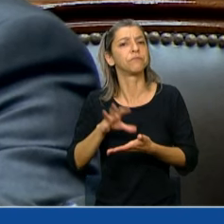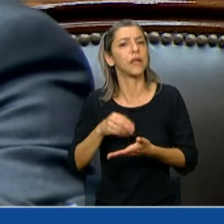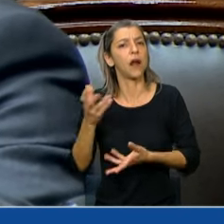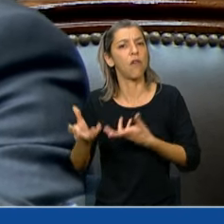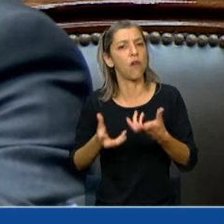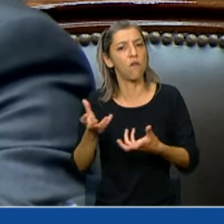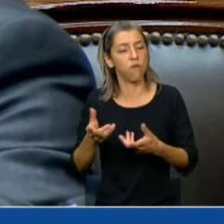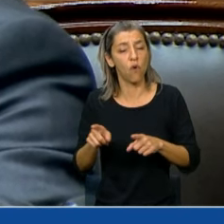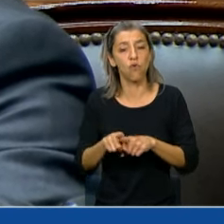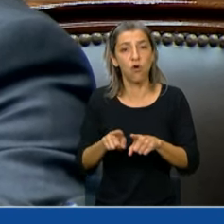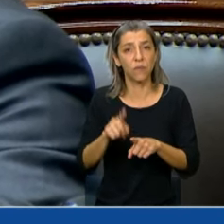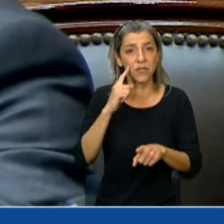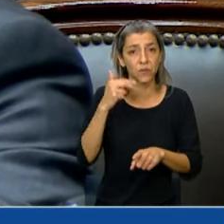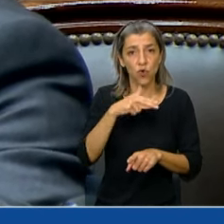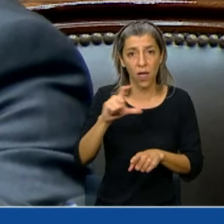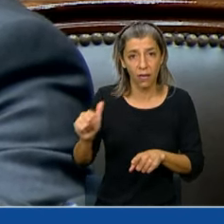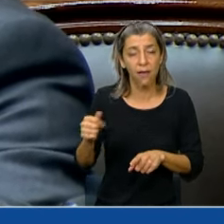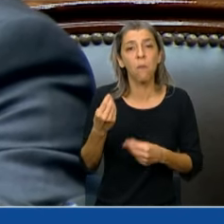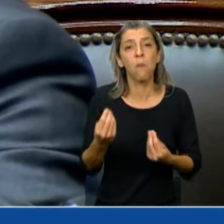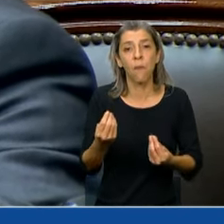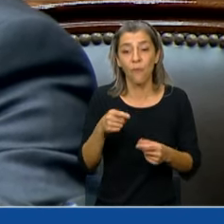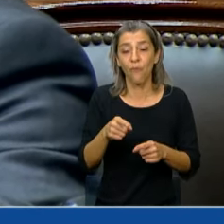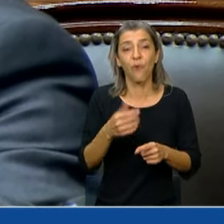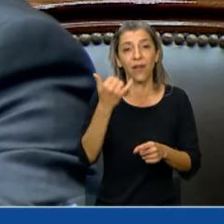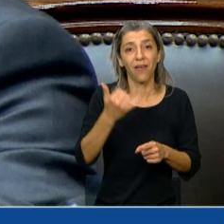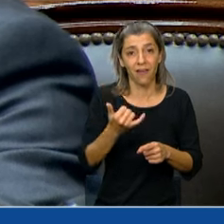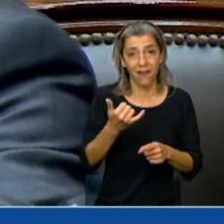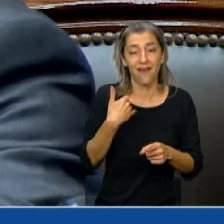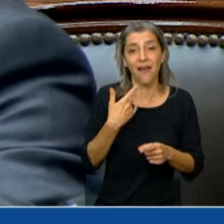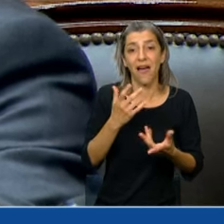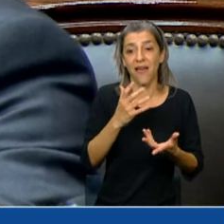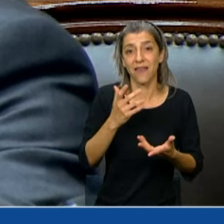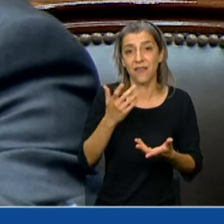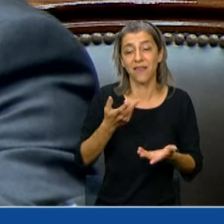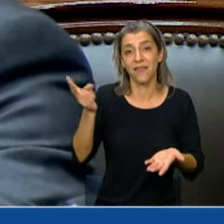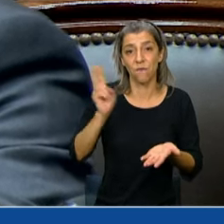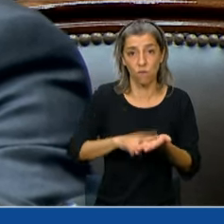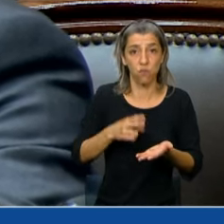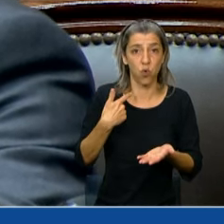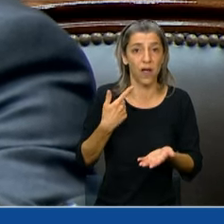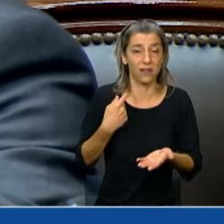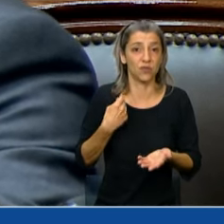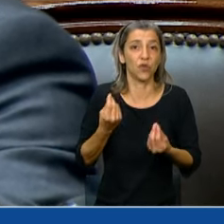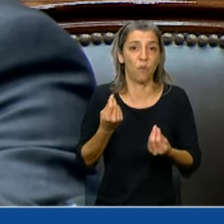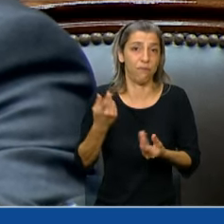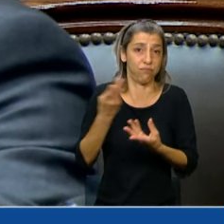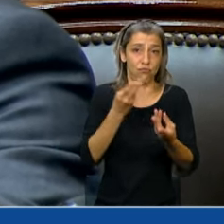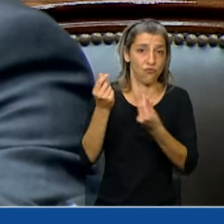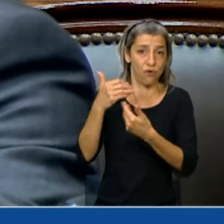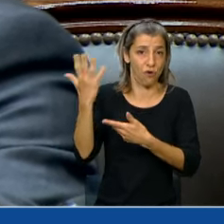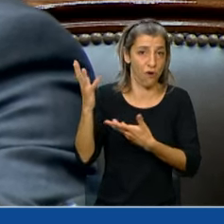inca de los aranceles a la importación que se que se siguen cobrando y se van a seguir